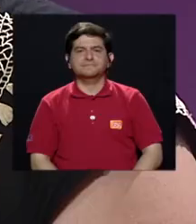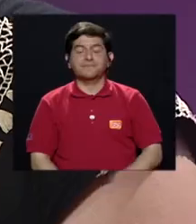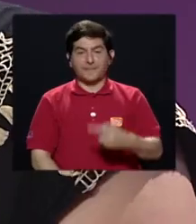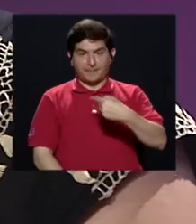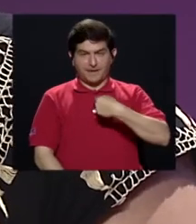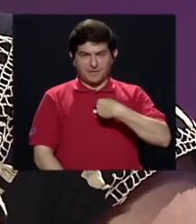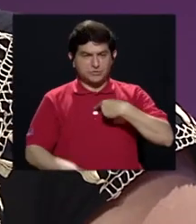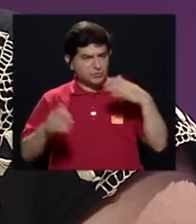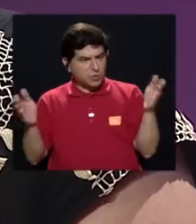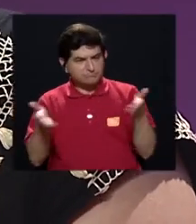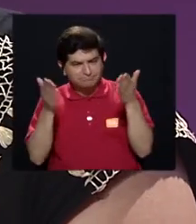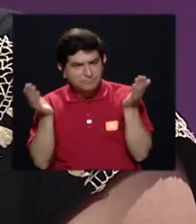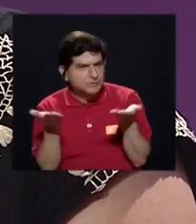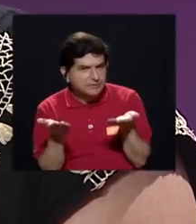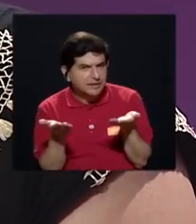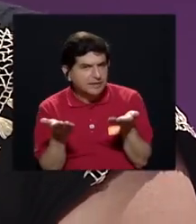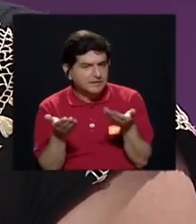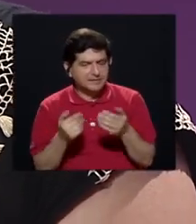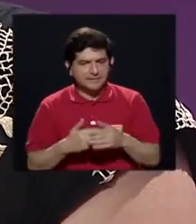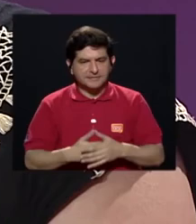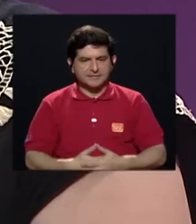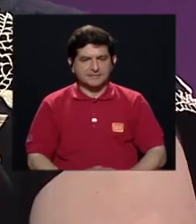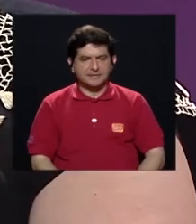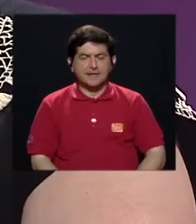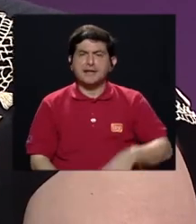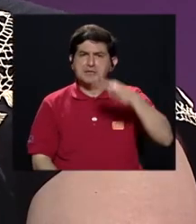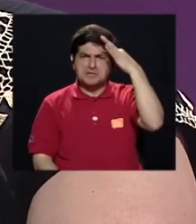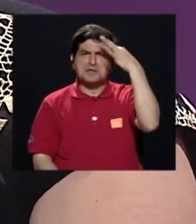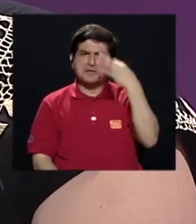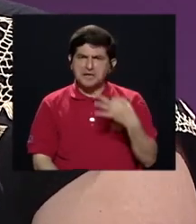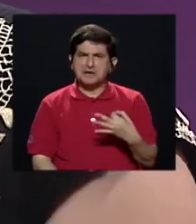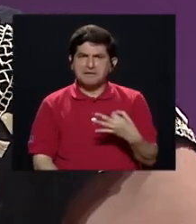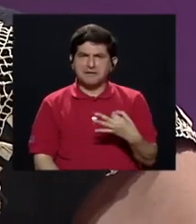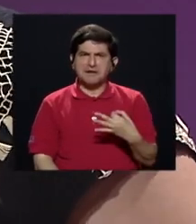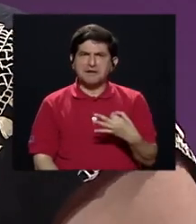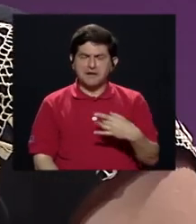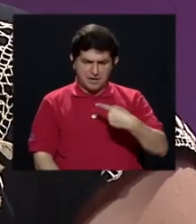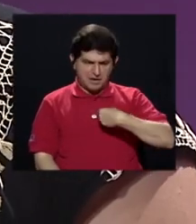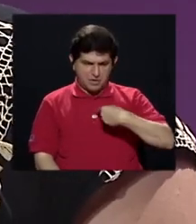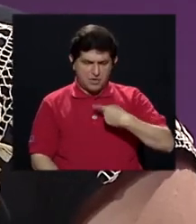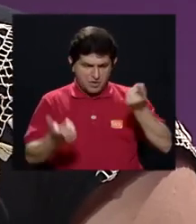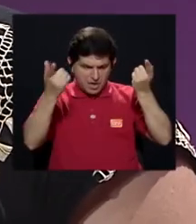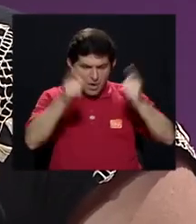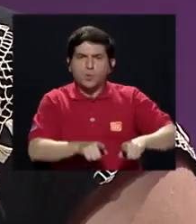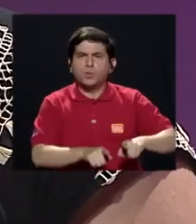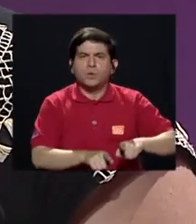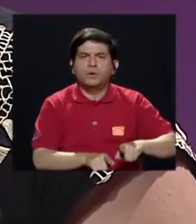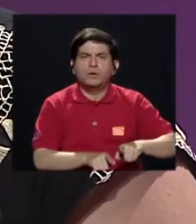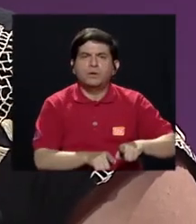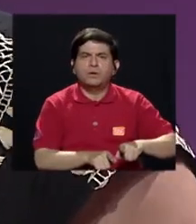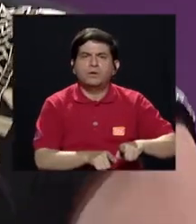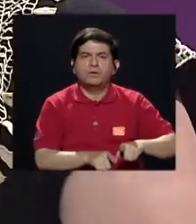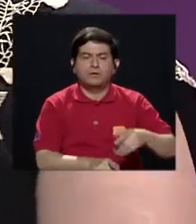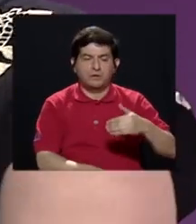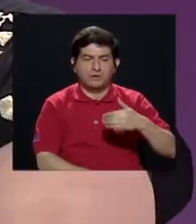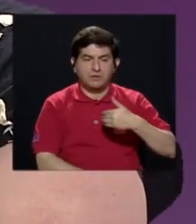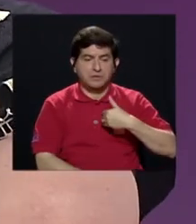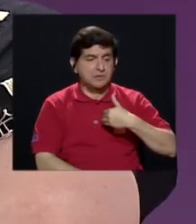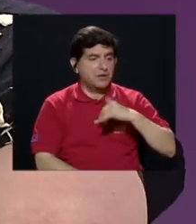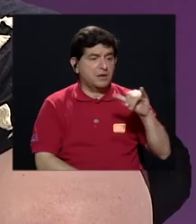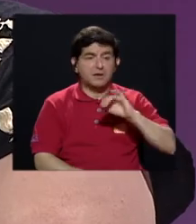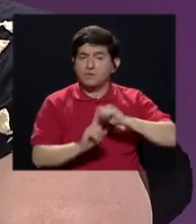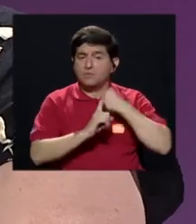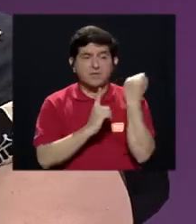Bueno, yo motivaría a creer que lo que a uno le pasa, le pasan a